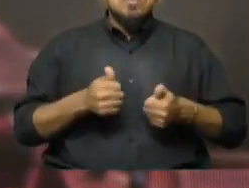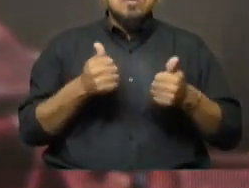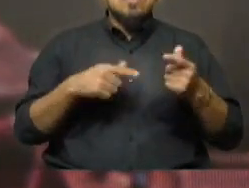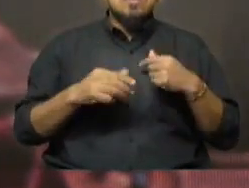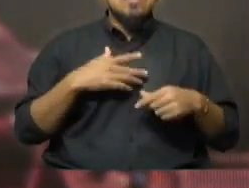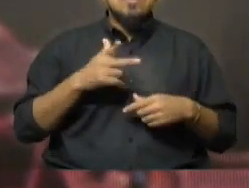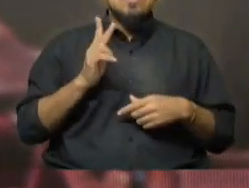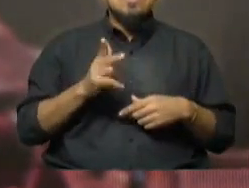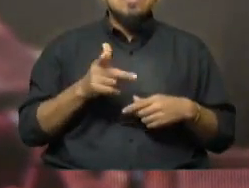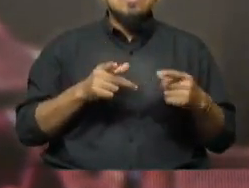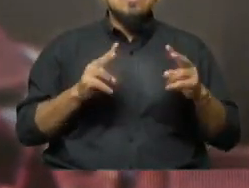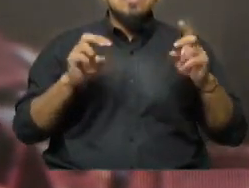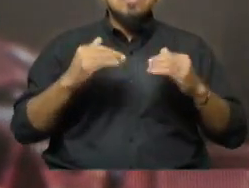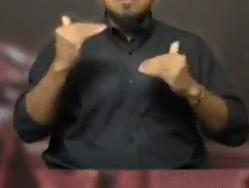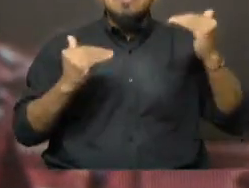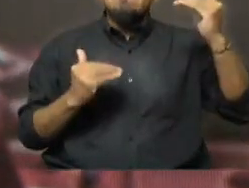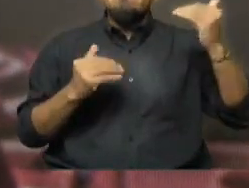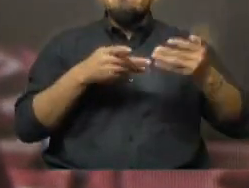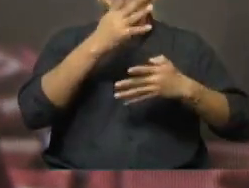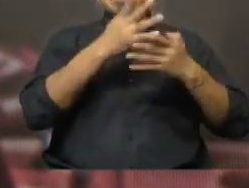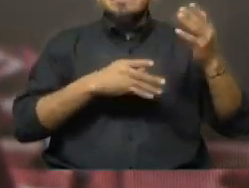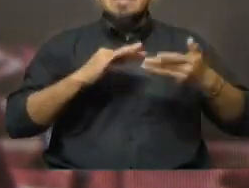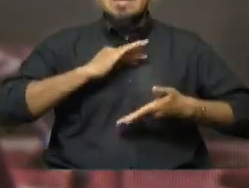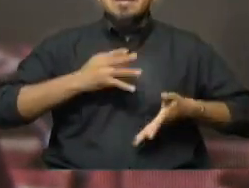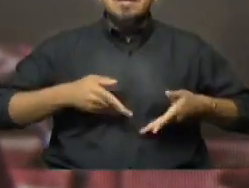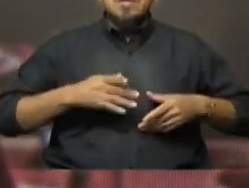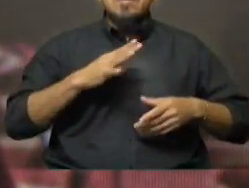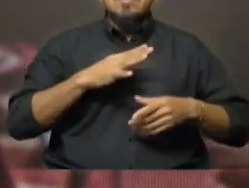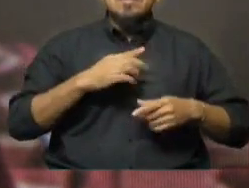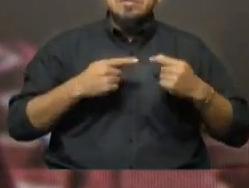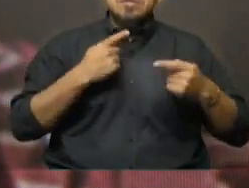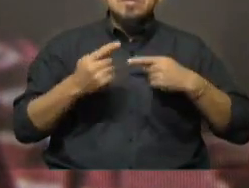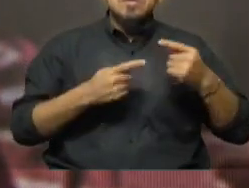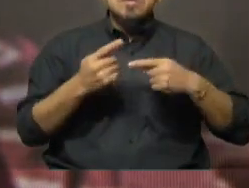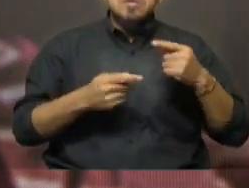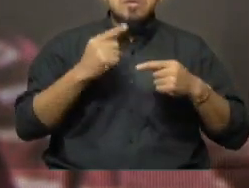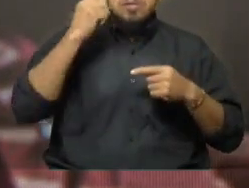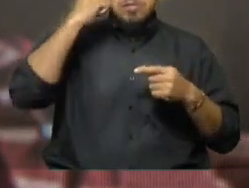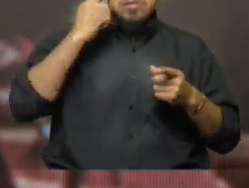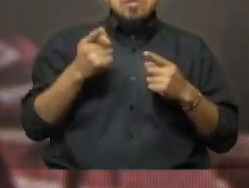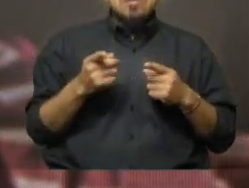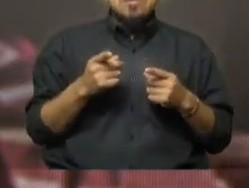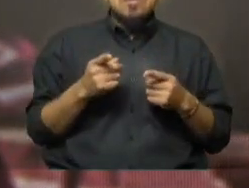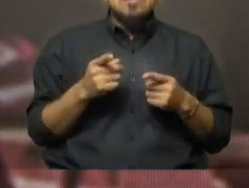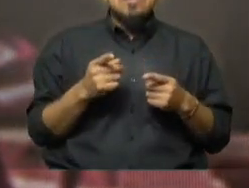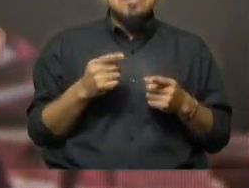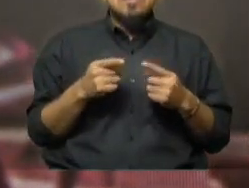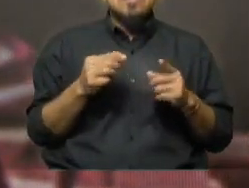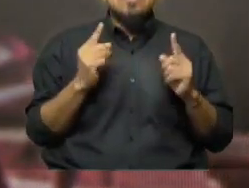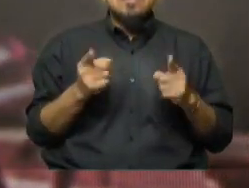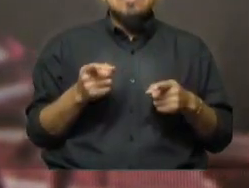humanas están atravesadas por la brecha de género, no es algo nuevo y hay que seguirlo pensando y lo que